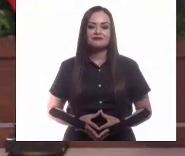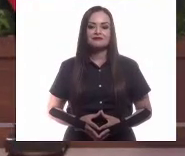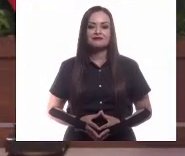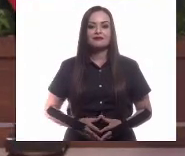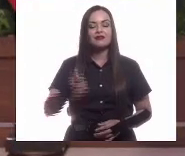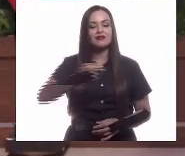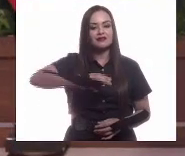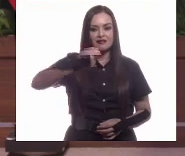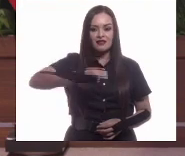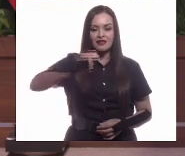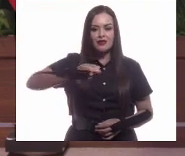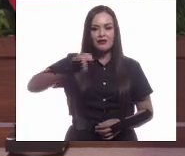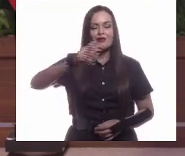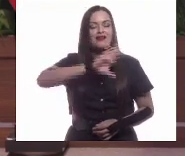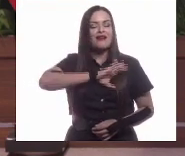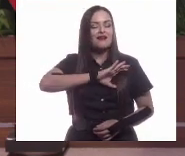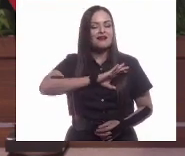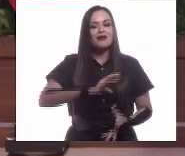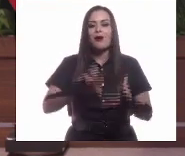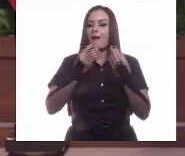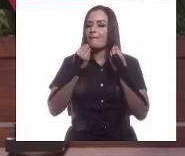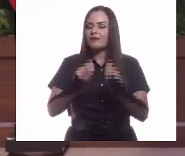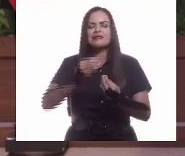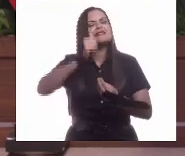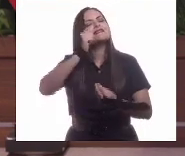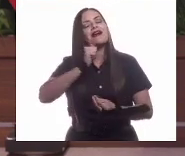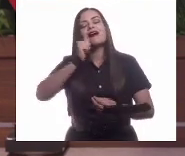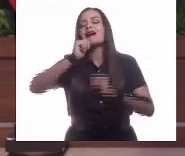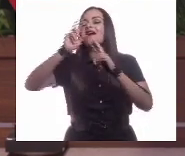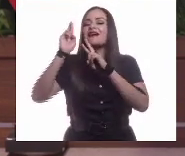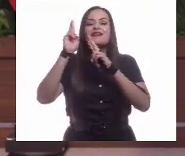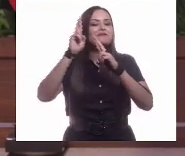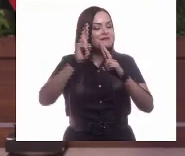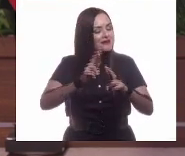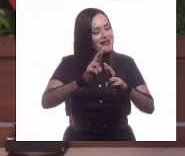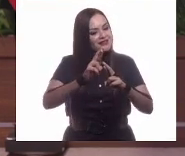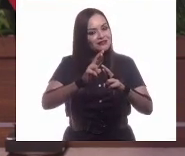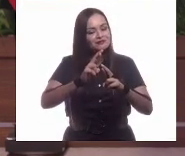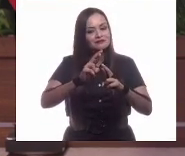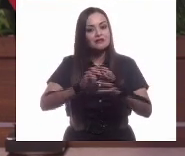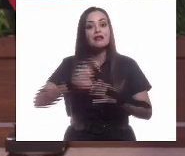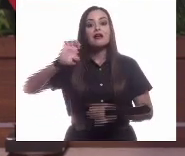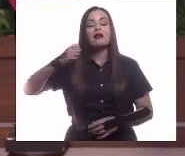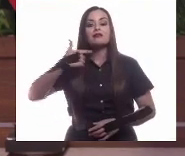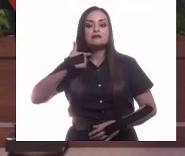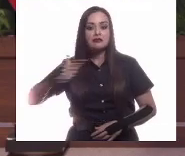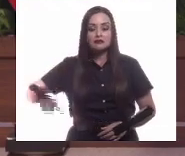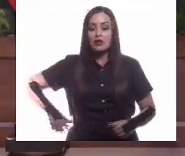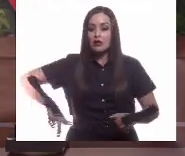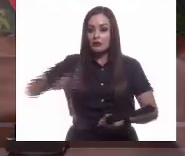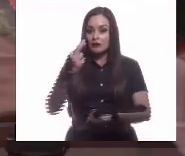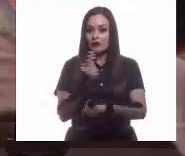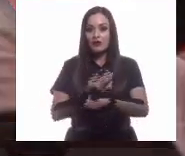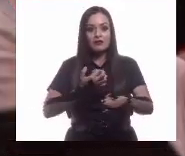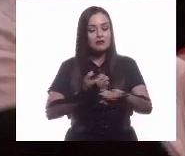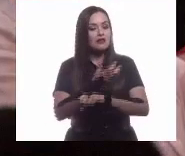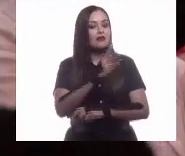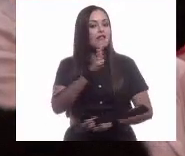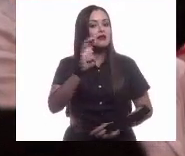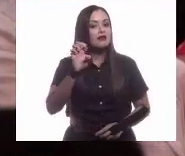Saludo con mucho aprecio, con mucho respeto, sobre todo, a los exgobernadores del estado de Baja California